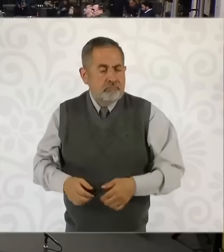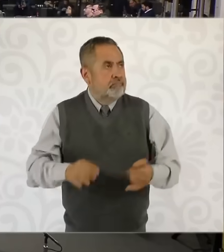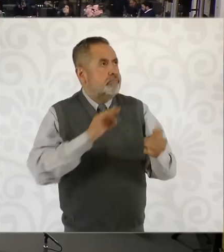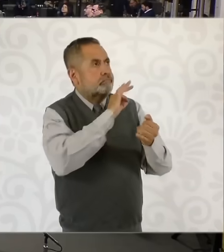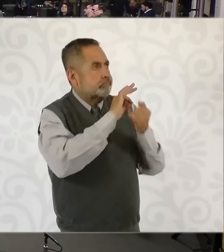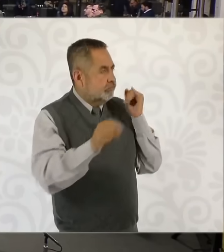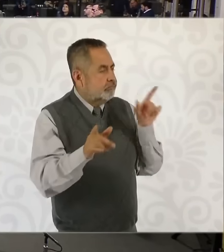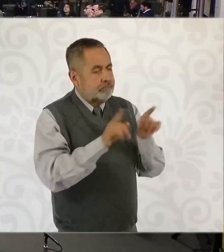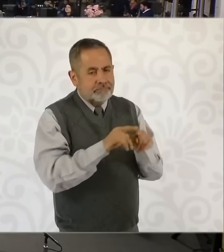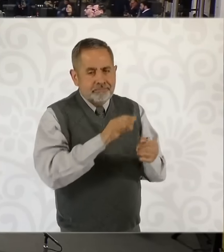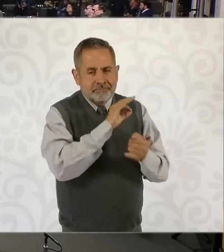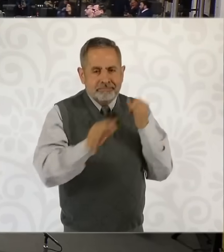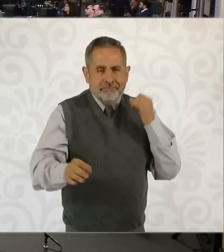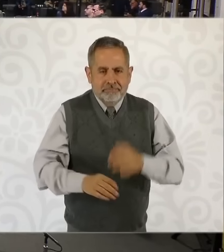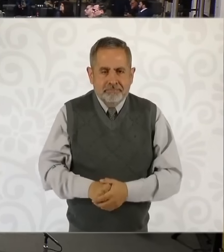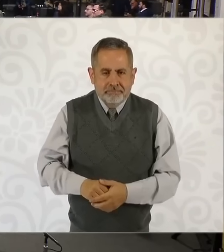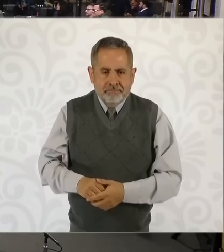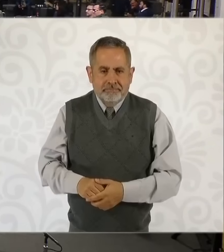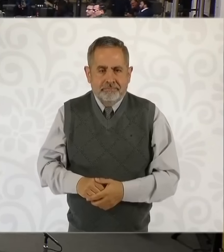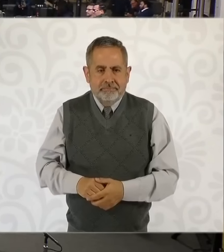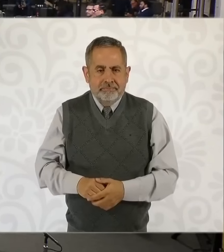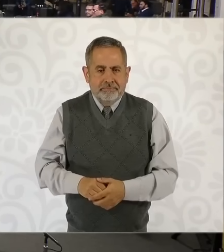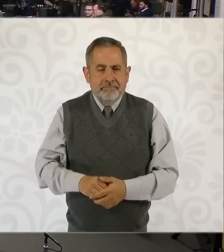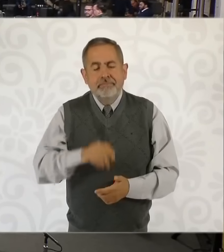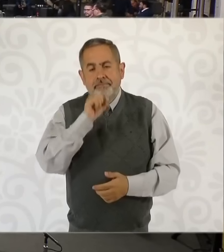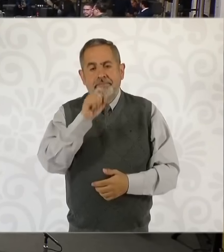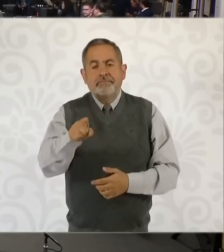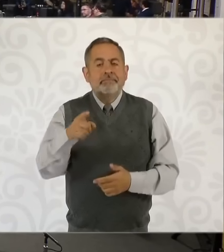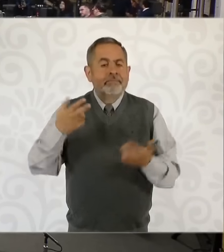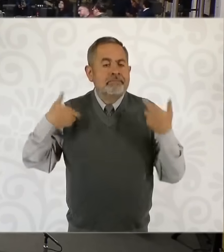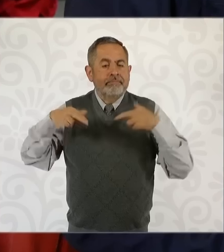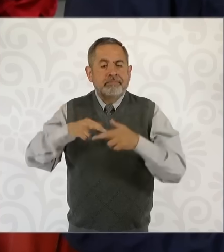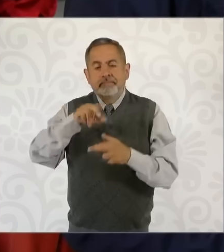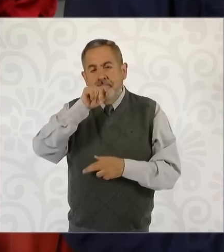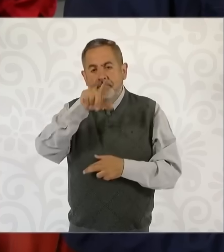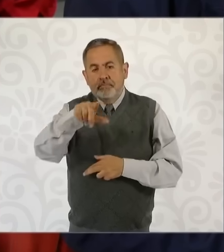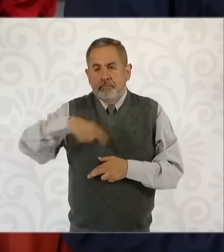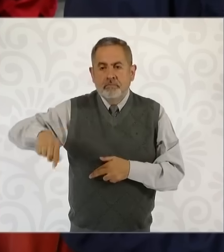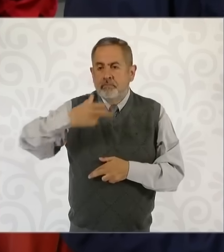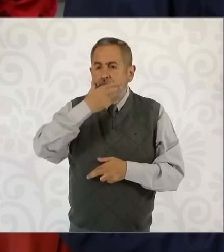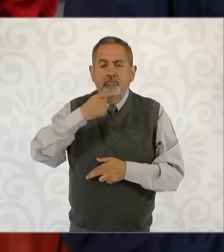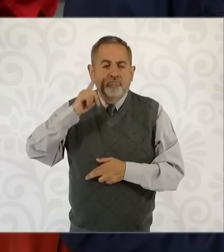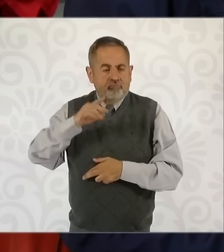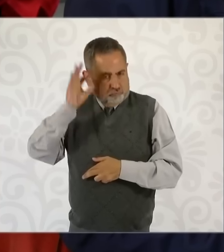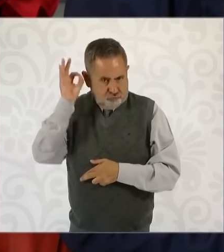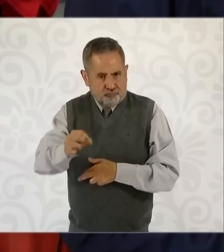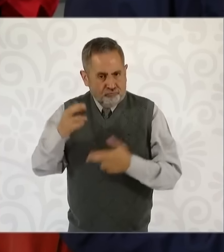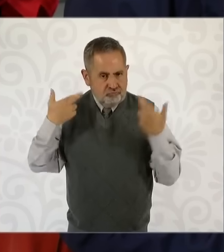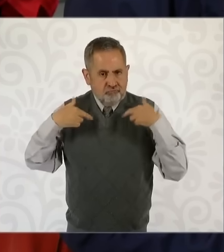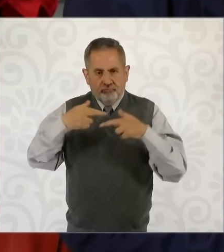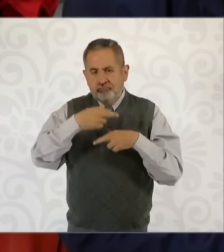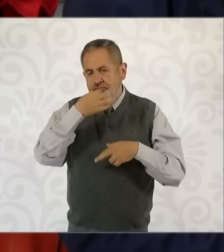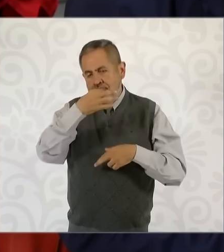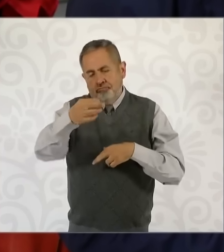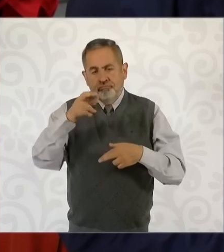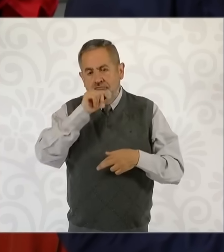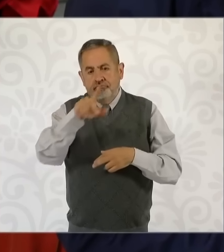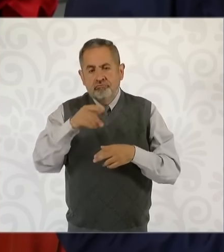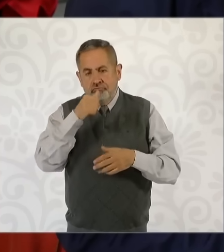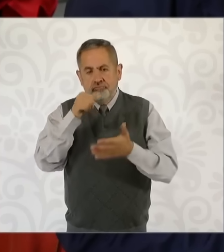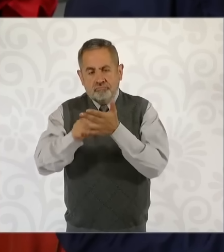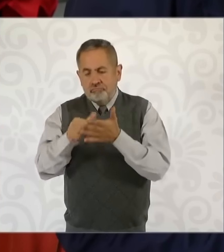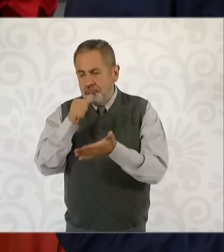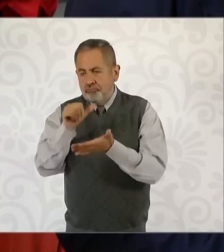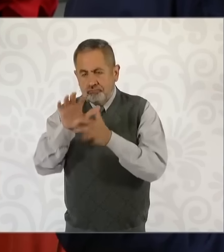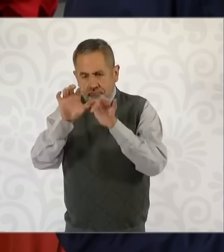pues maestros también de Jalisco le mandan maestras, que sí son maestras, les mandaron unas